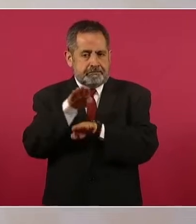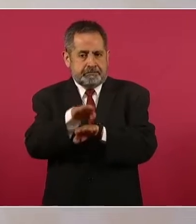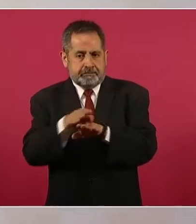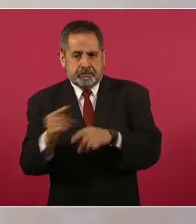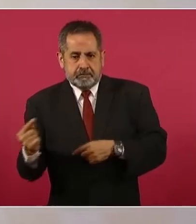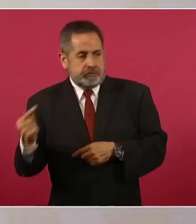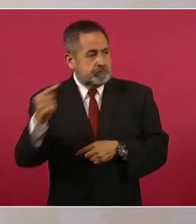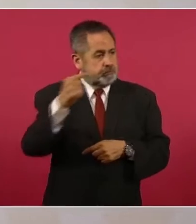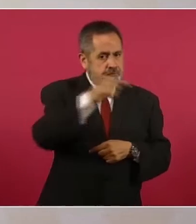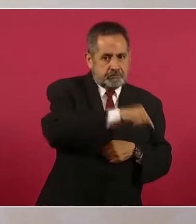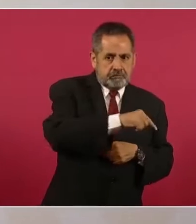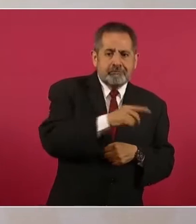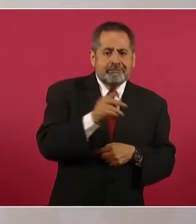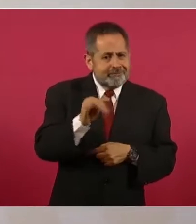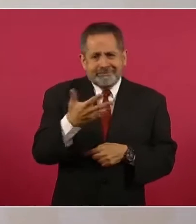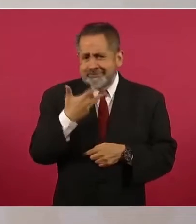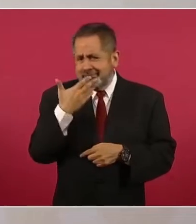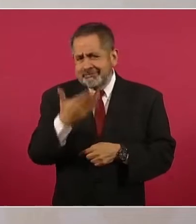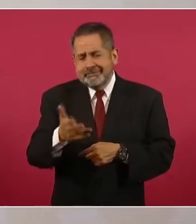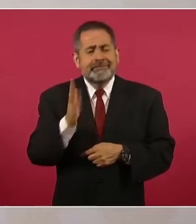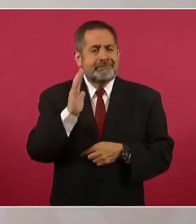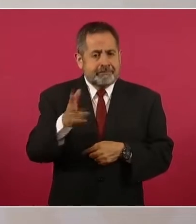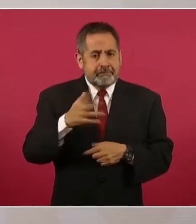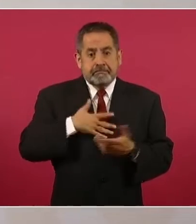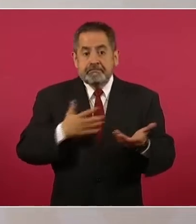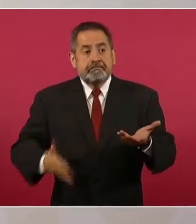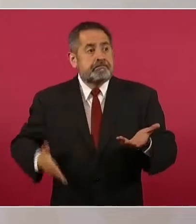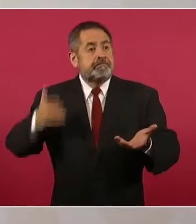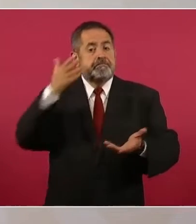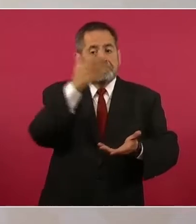Ya lo dijimos aquí, fuimos allá,